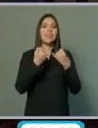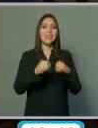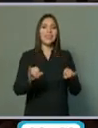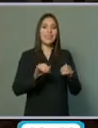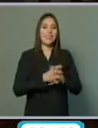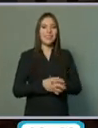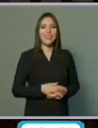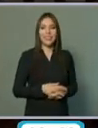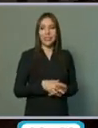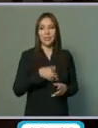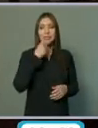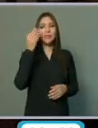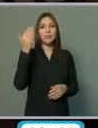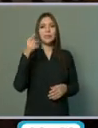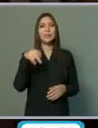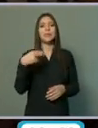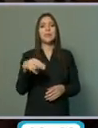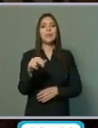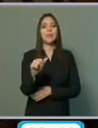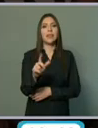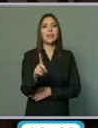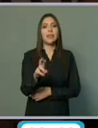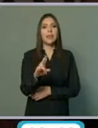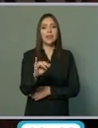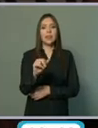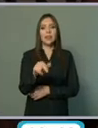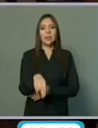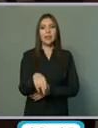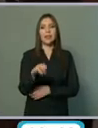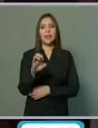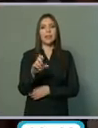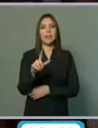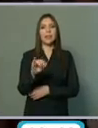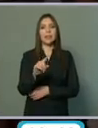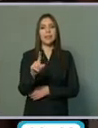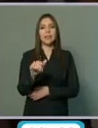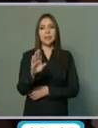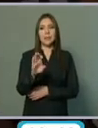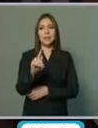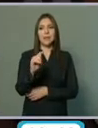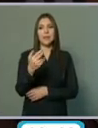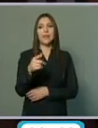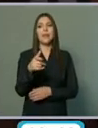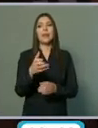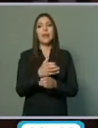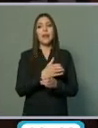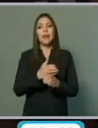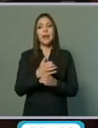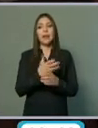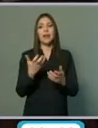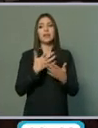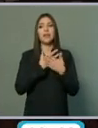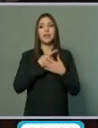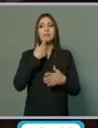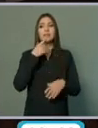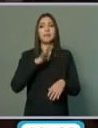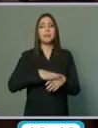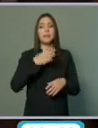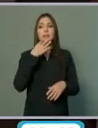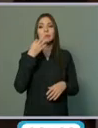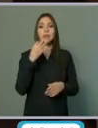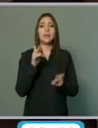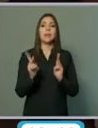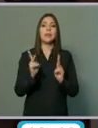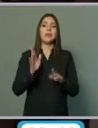Provecho. Hasta ¿Tu luego. nombre? Adrián Bellman. ¿El suyo? Elizabeth. El café con amor sabe más sabroso y con